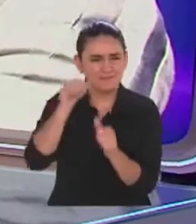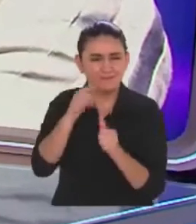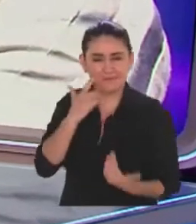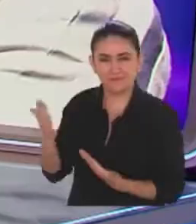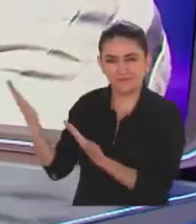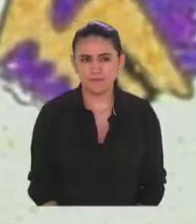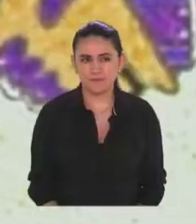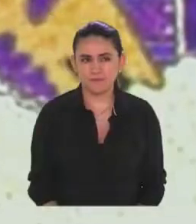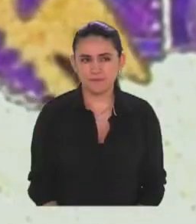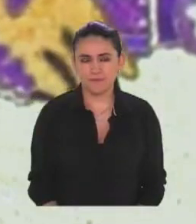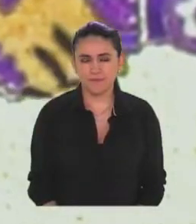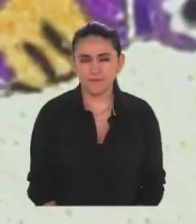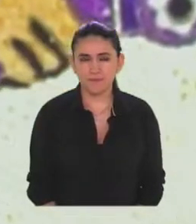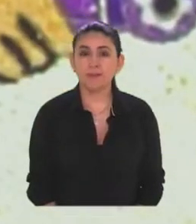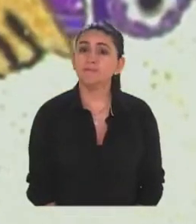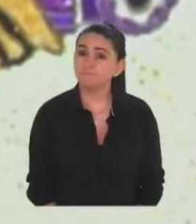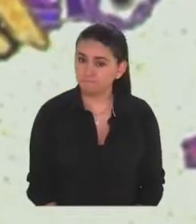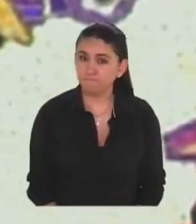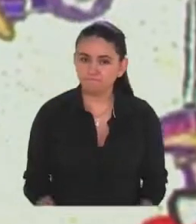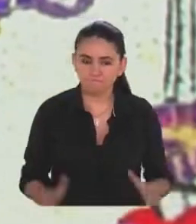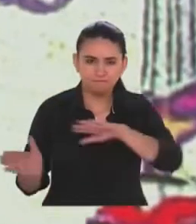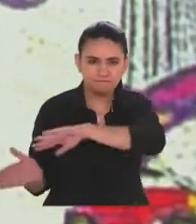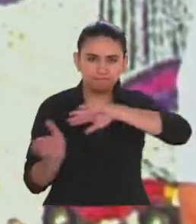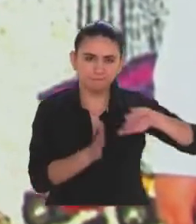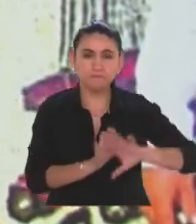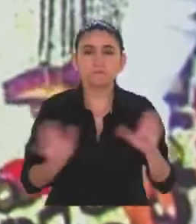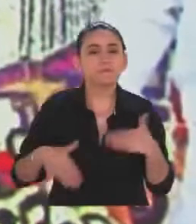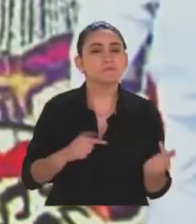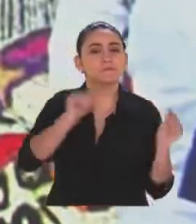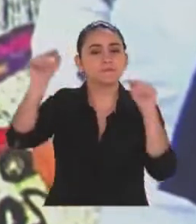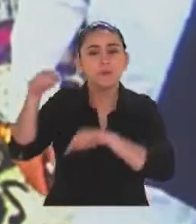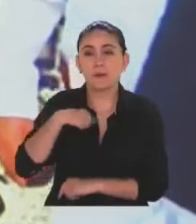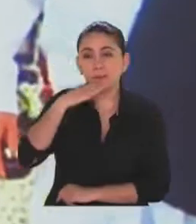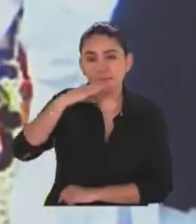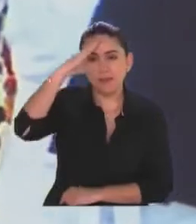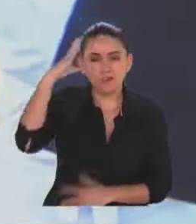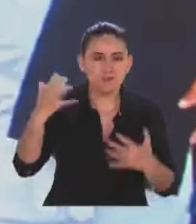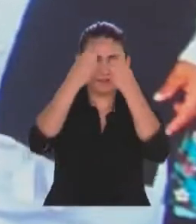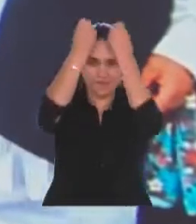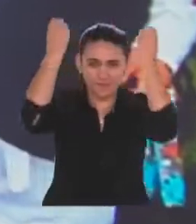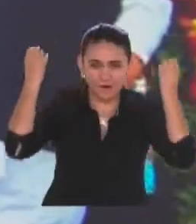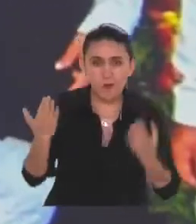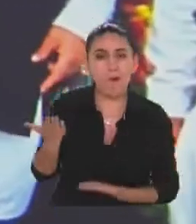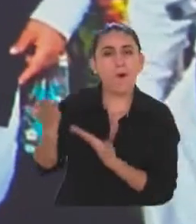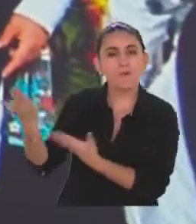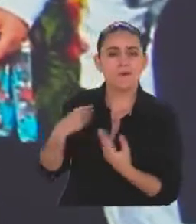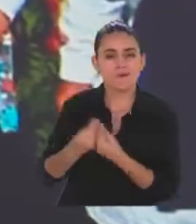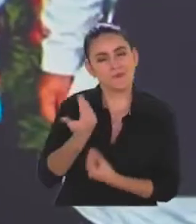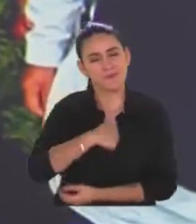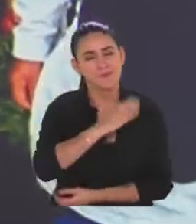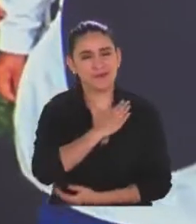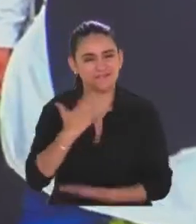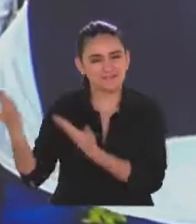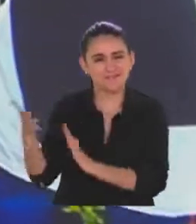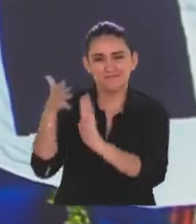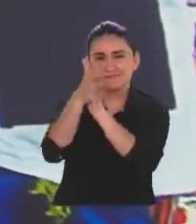noche. Bueno, y hasta ahora nos vamos de inmediato a Medellín, donde se vive la Feria de las Flores. Allá está nuestra compañera Isabela